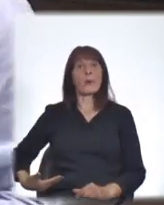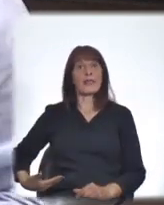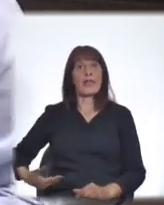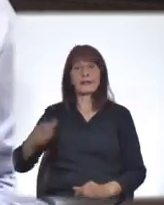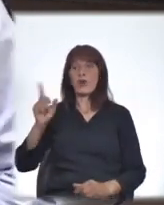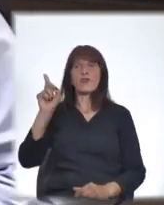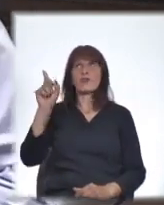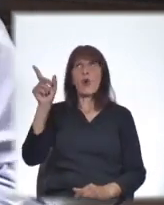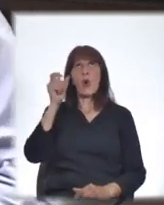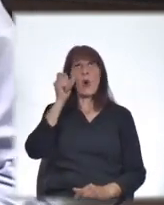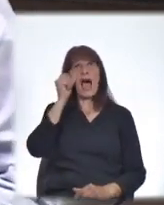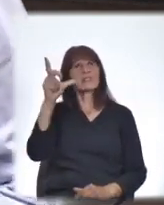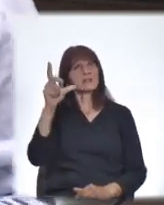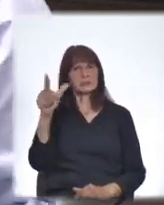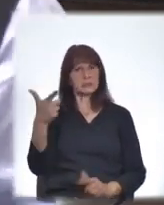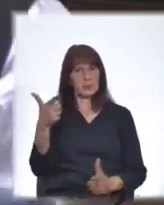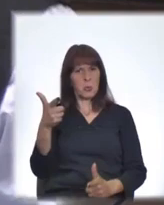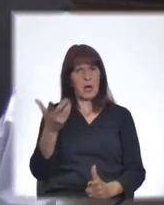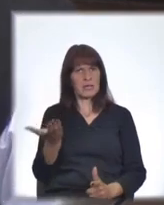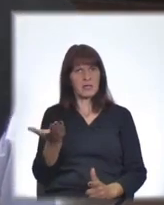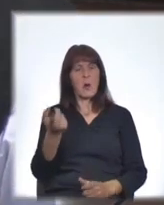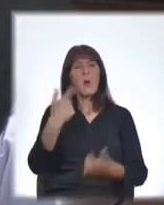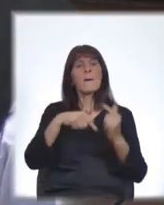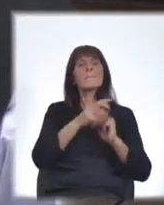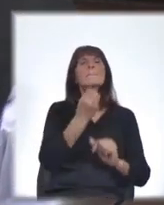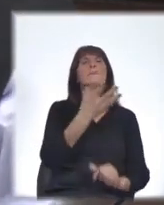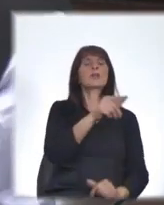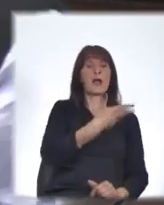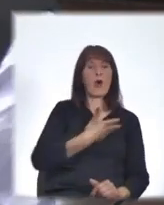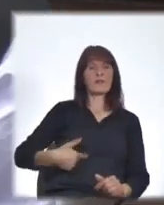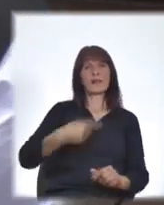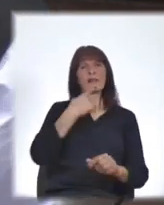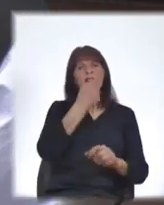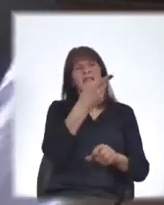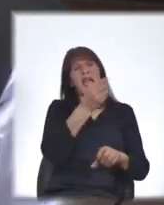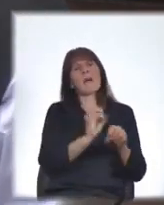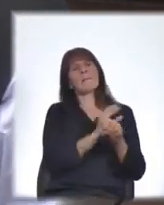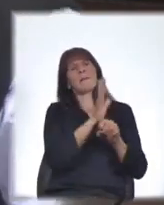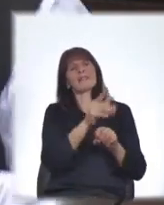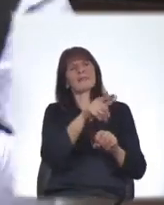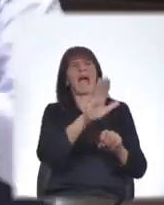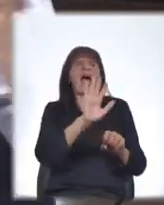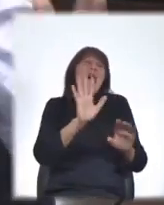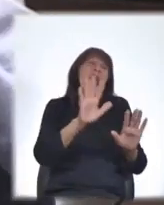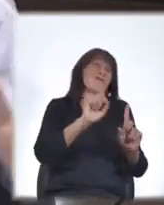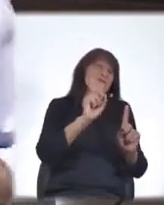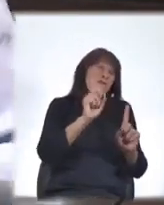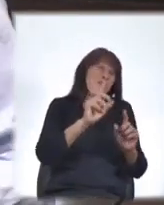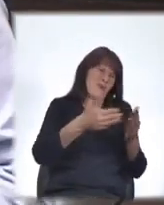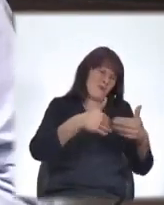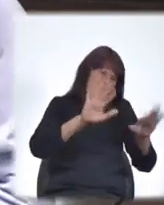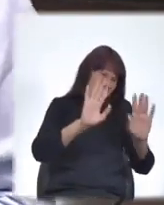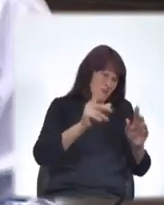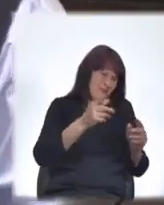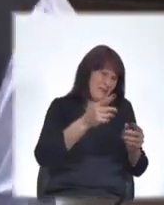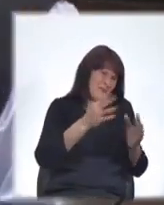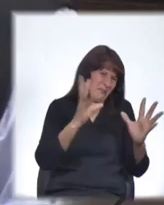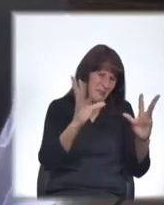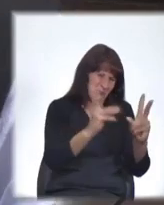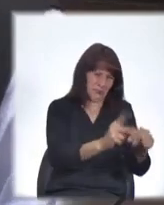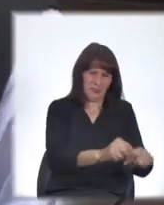presta atención. Porque el gobierno ha asumido que esta pandemia es algo pasajero, es un impas que está allí y